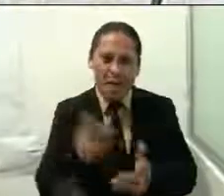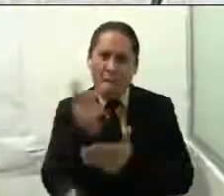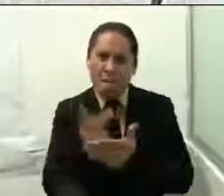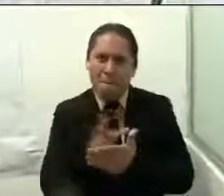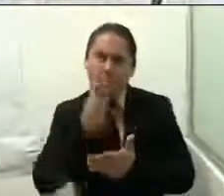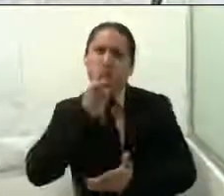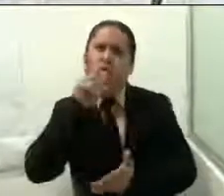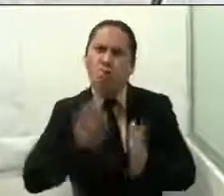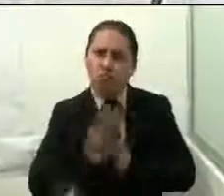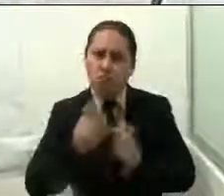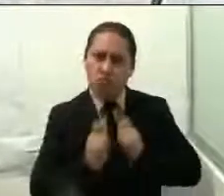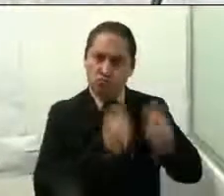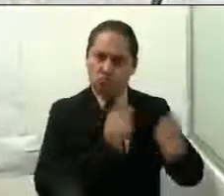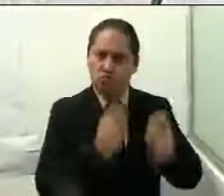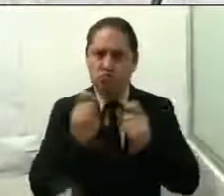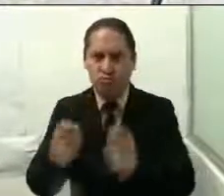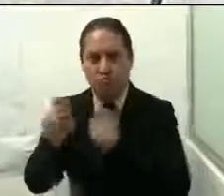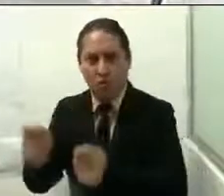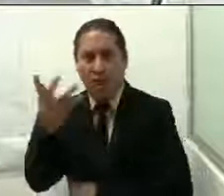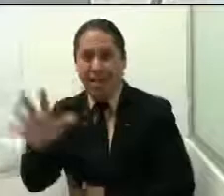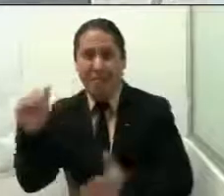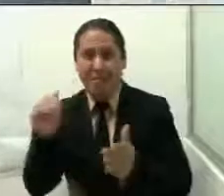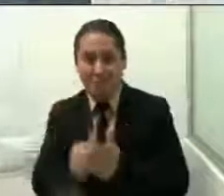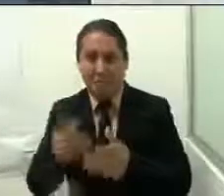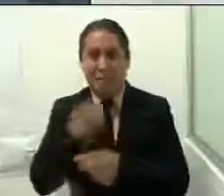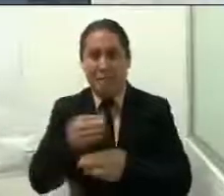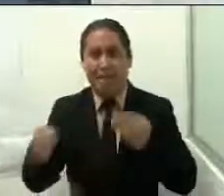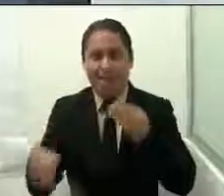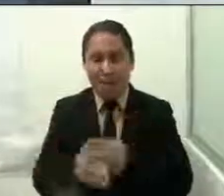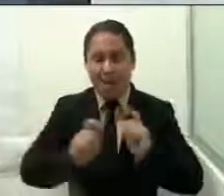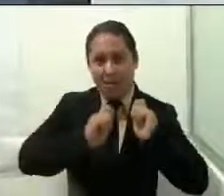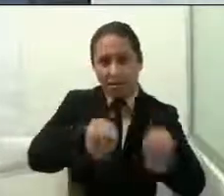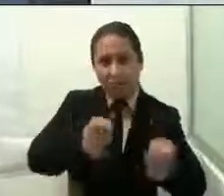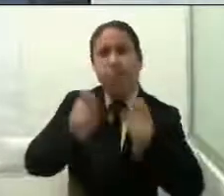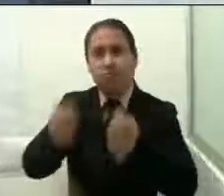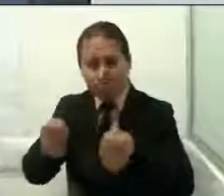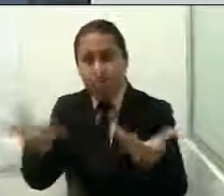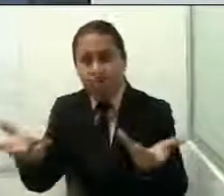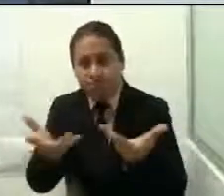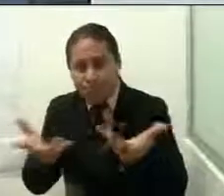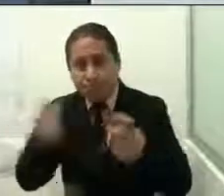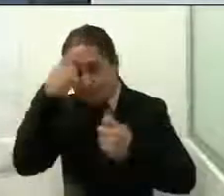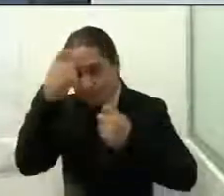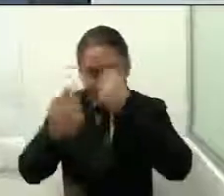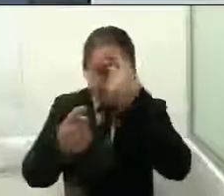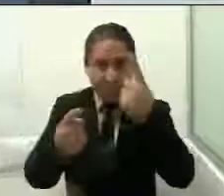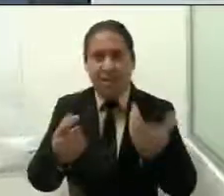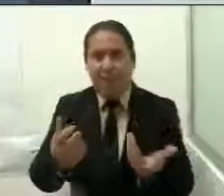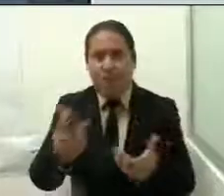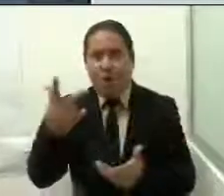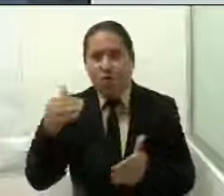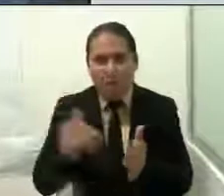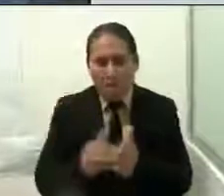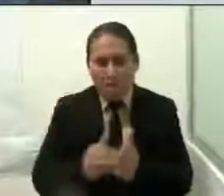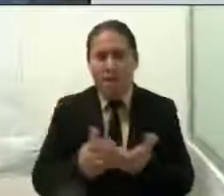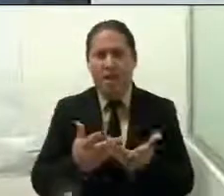y 10 mil 200 paquetes tecnológicos para rehabilitar y renovar 8.000 hectáreas